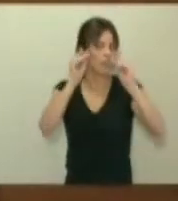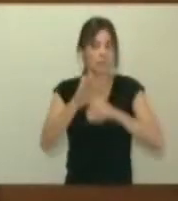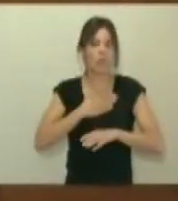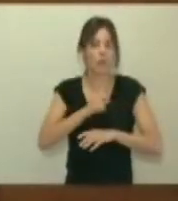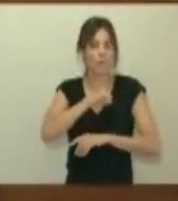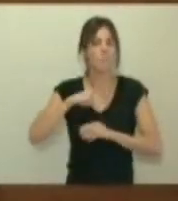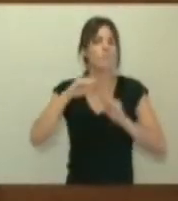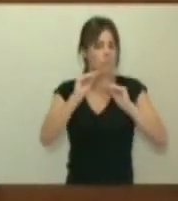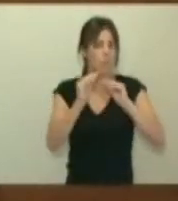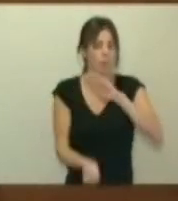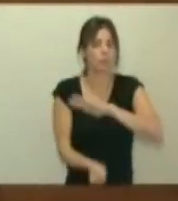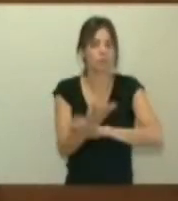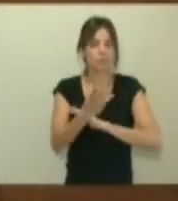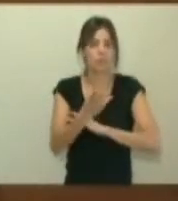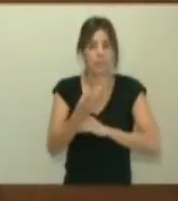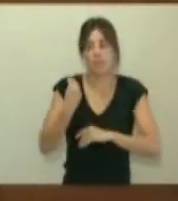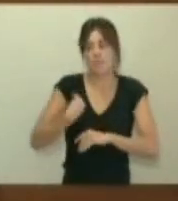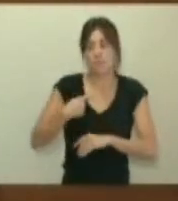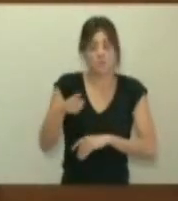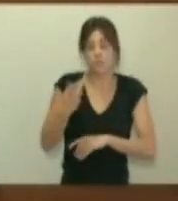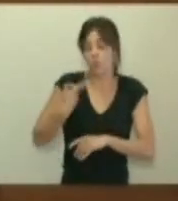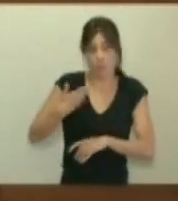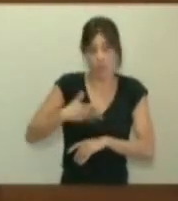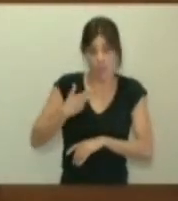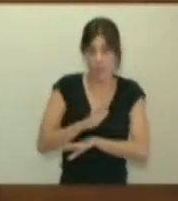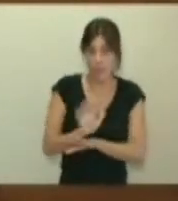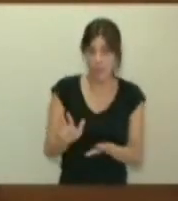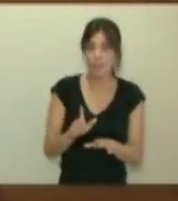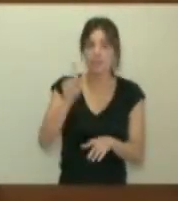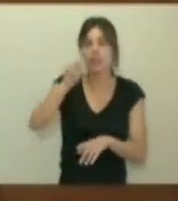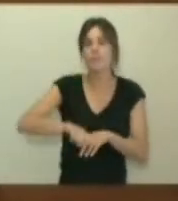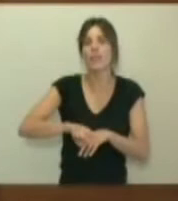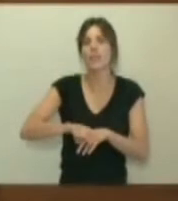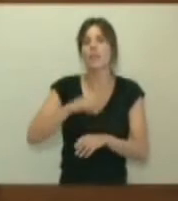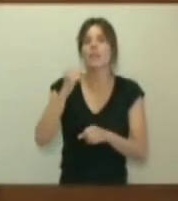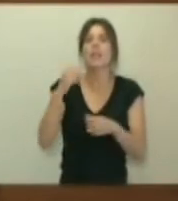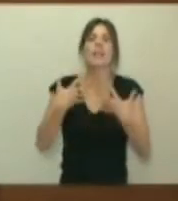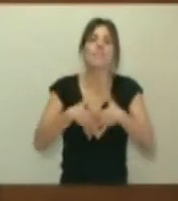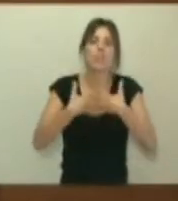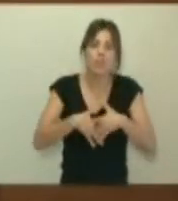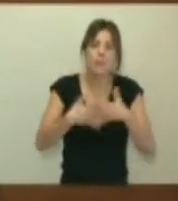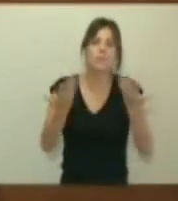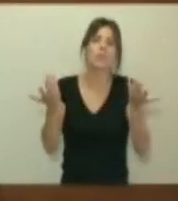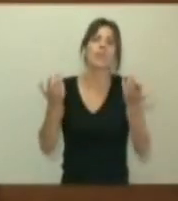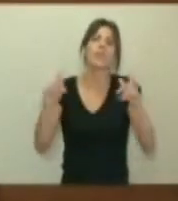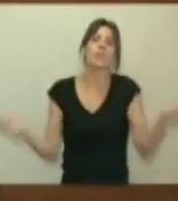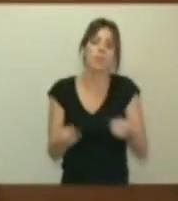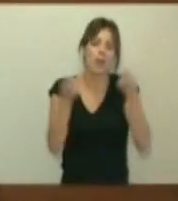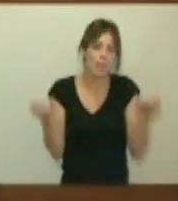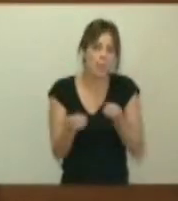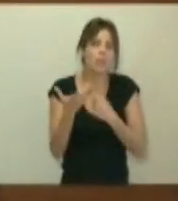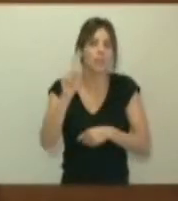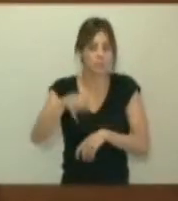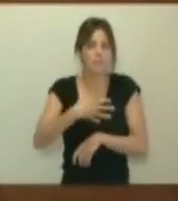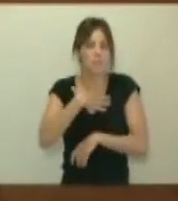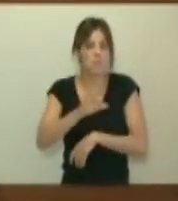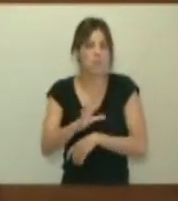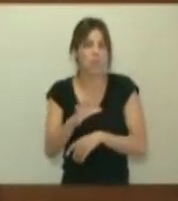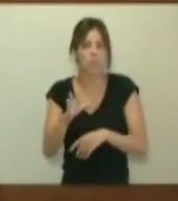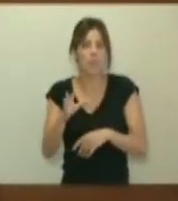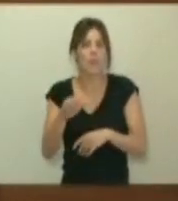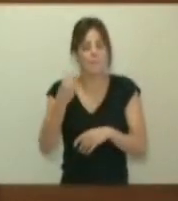parte, ellos mismos ya están haciendo. Y las tareas de divulgación y de potenciación también creemos que se pueden desarrollar por la